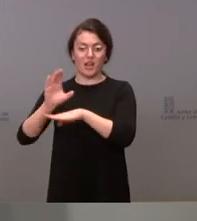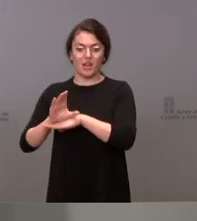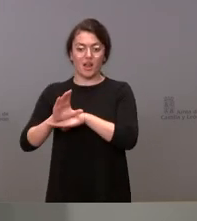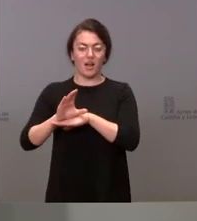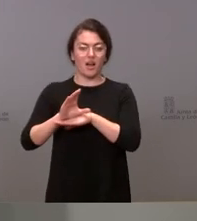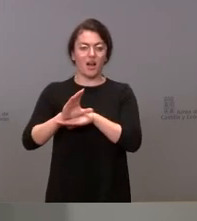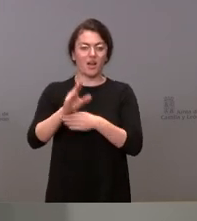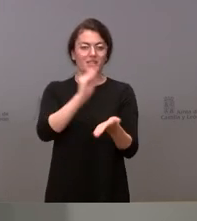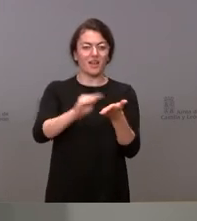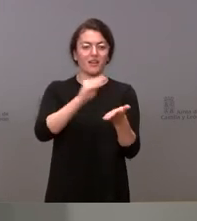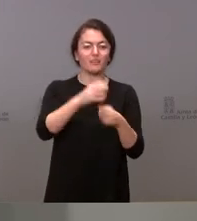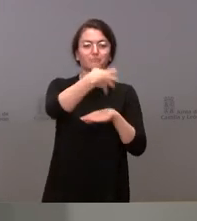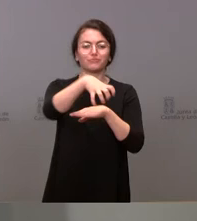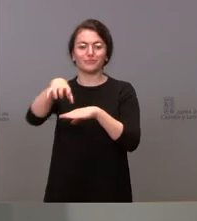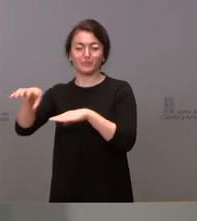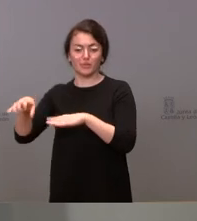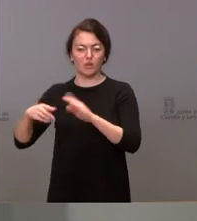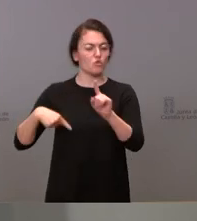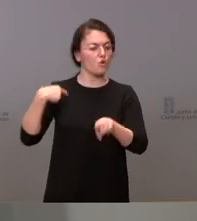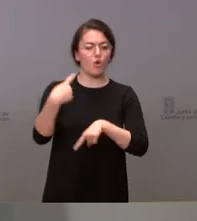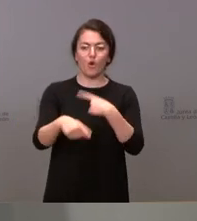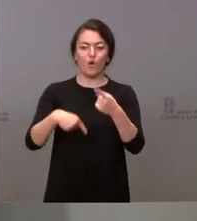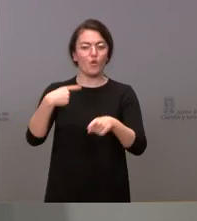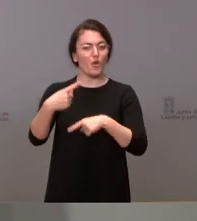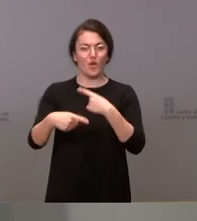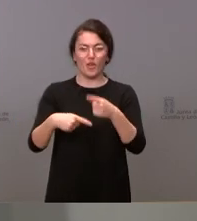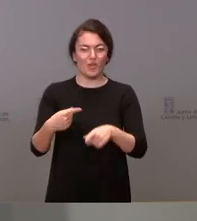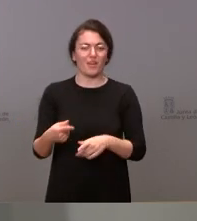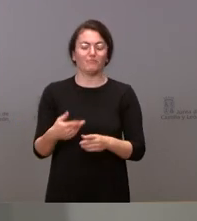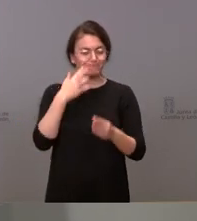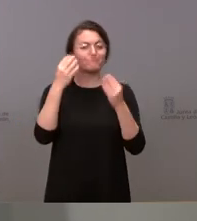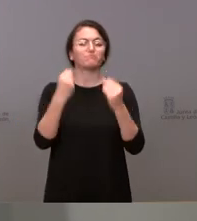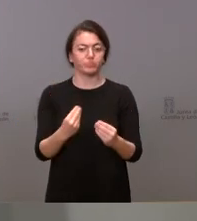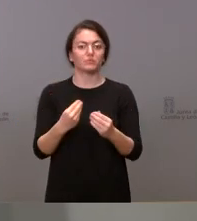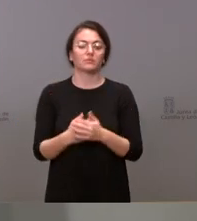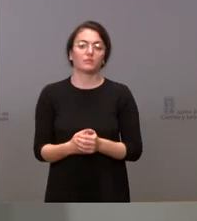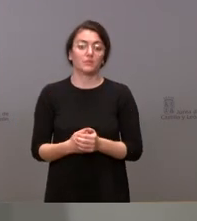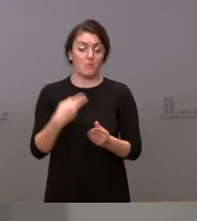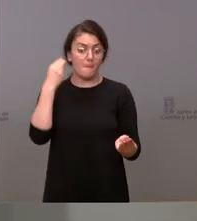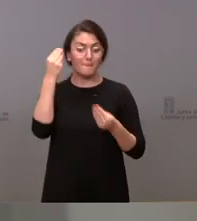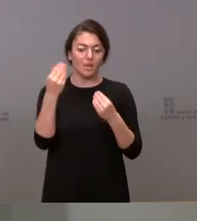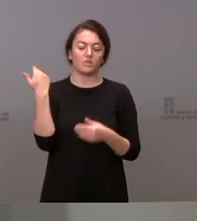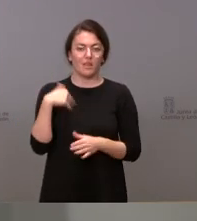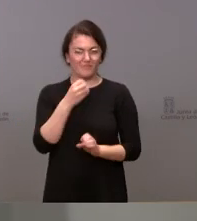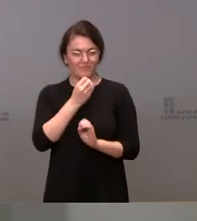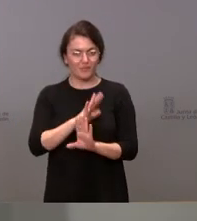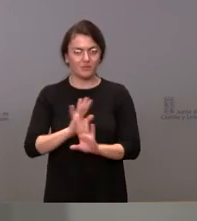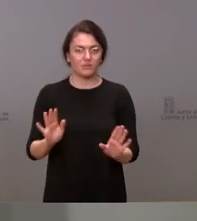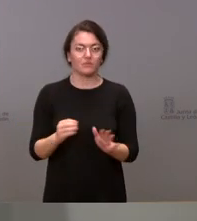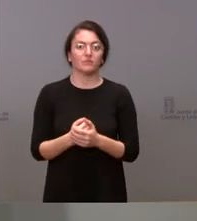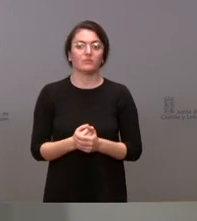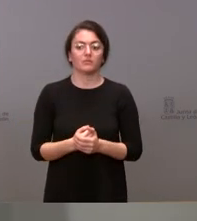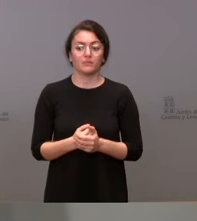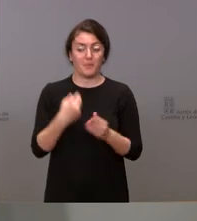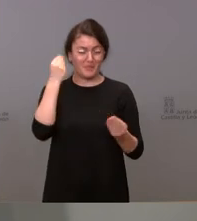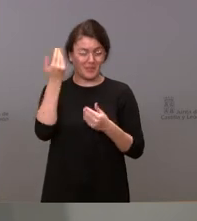está llevando a la práctica. Todos los días lo demostramos, todos los días. Yo creo que ya está bien,